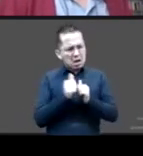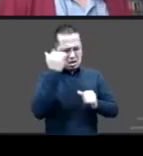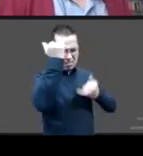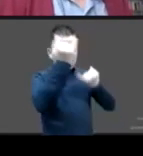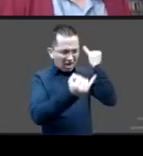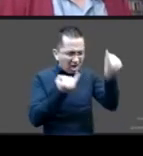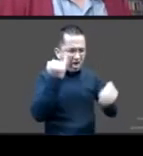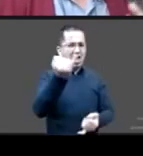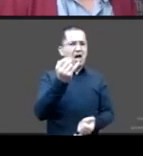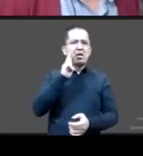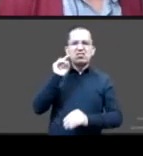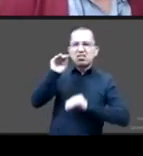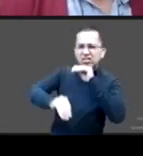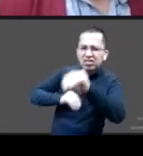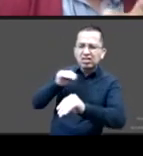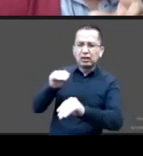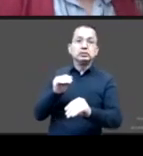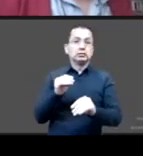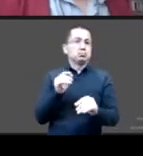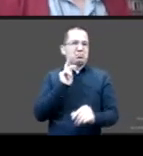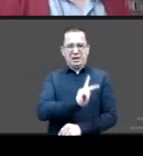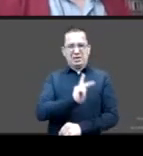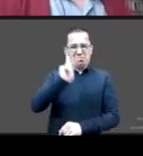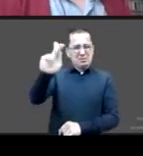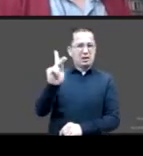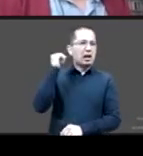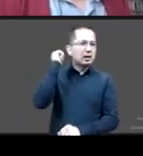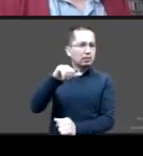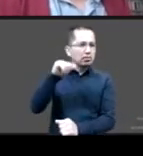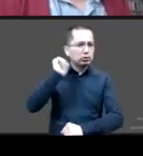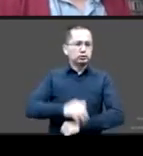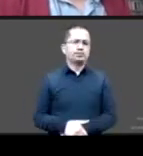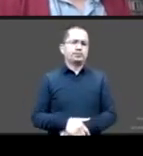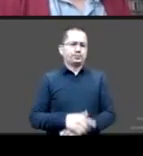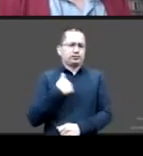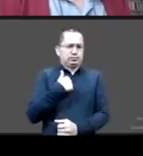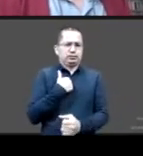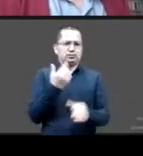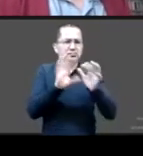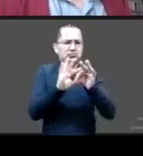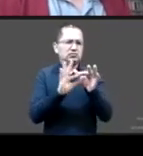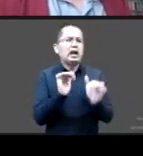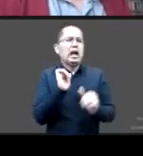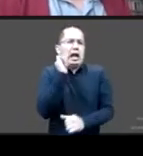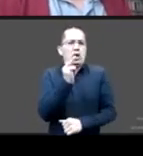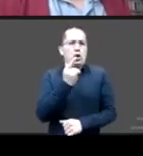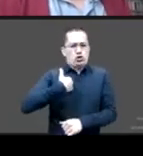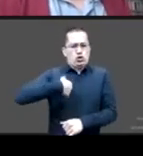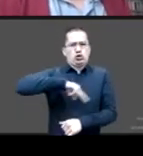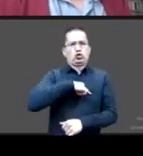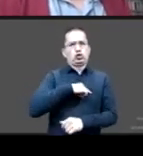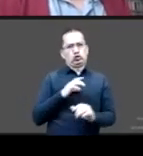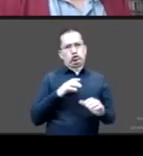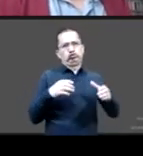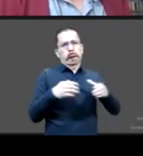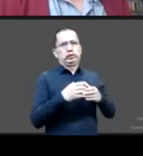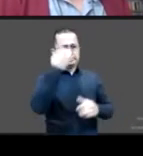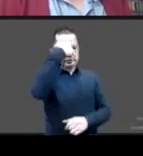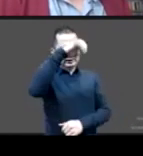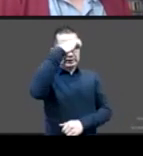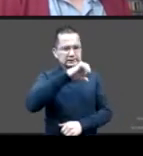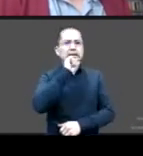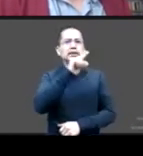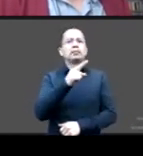contarles un par de testimonios que somos nosotros y una cosita pequeñita sobre nuestra teoría de cambio en